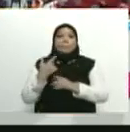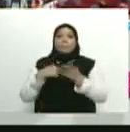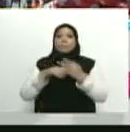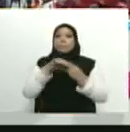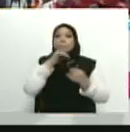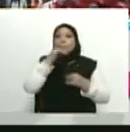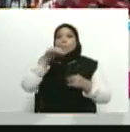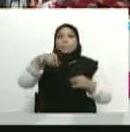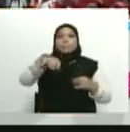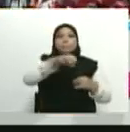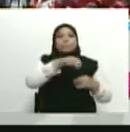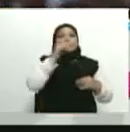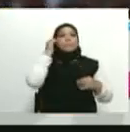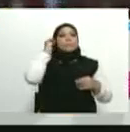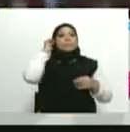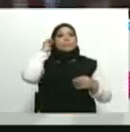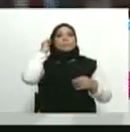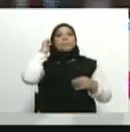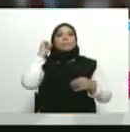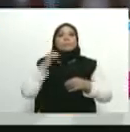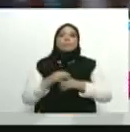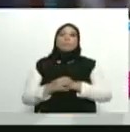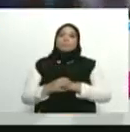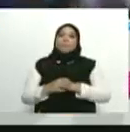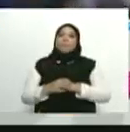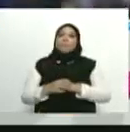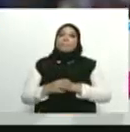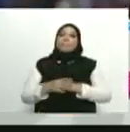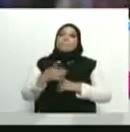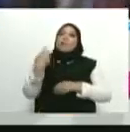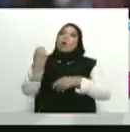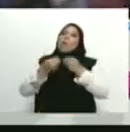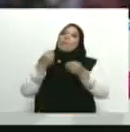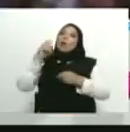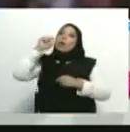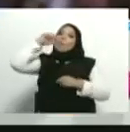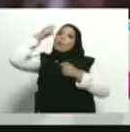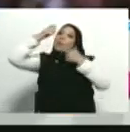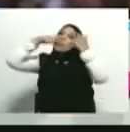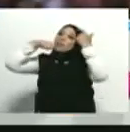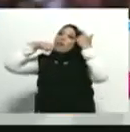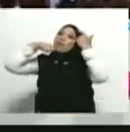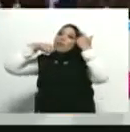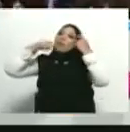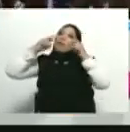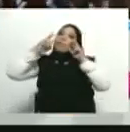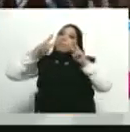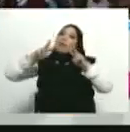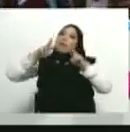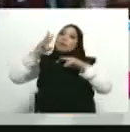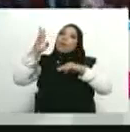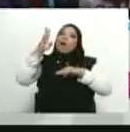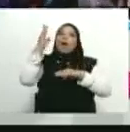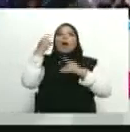Sabaneta, Sabaneta, Sabaneta. Cuando vi las imágenes de Sabaneta me acordé del comandante Hugo Chávez. Yo lo